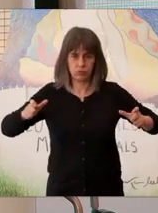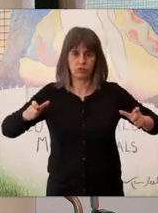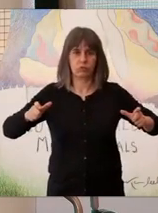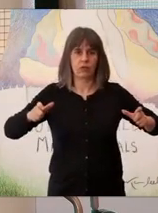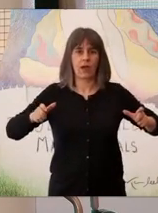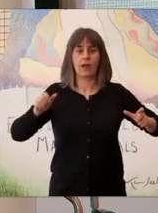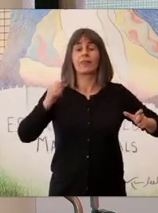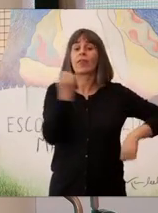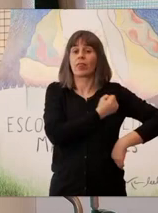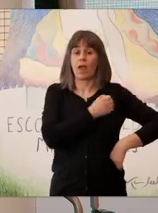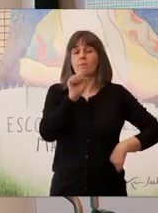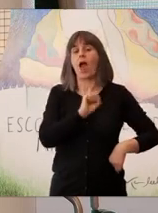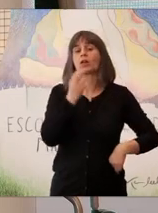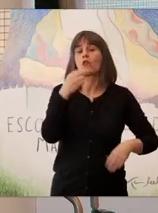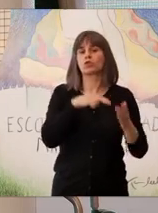feminicidios en diciembre del